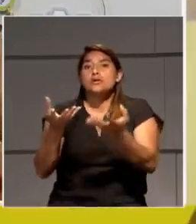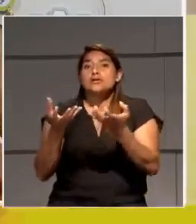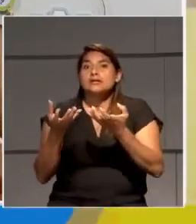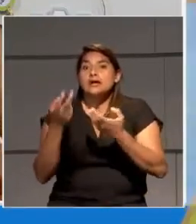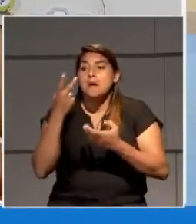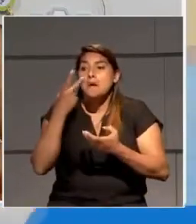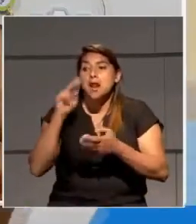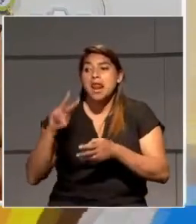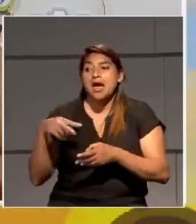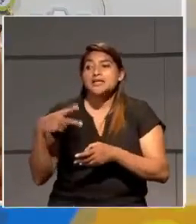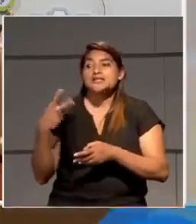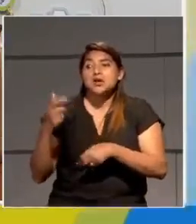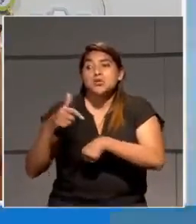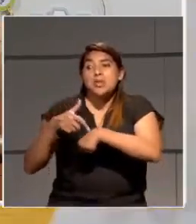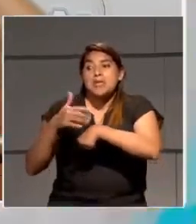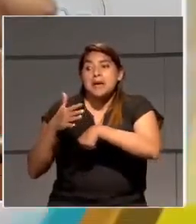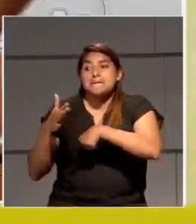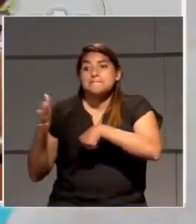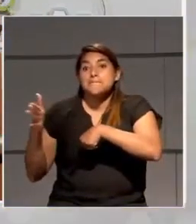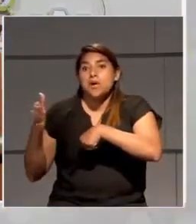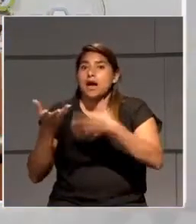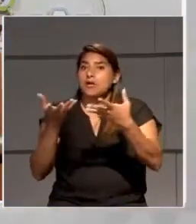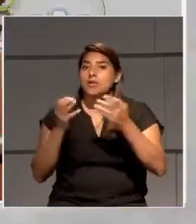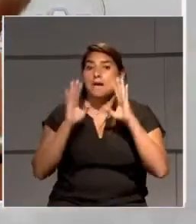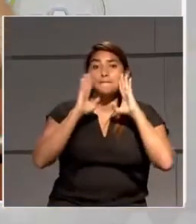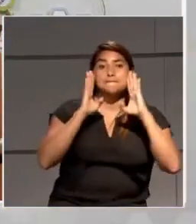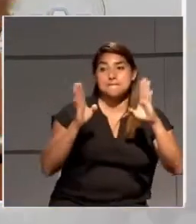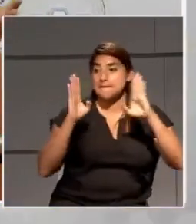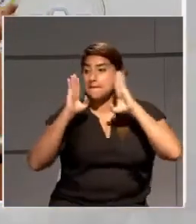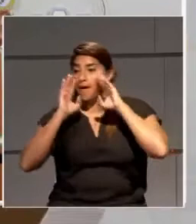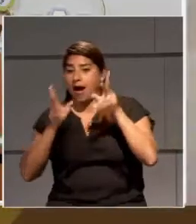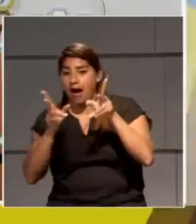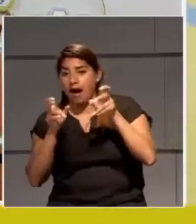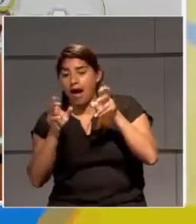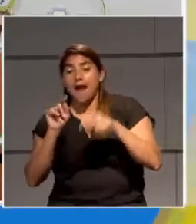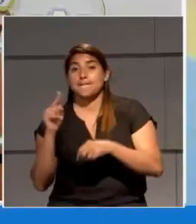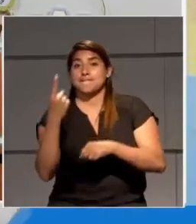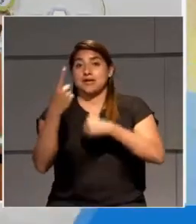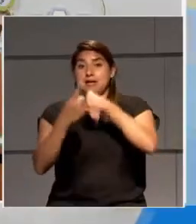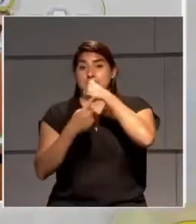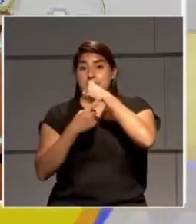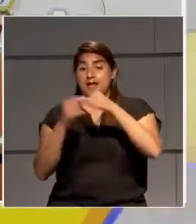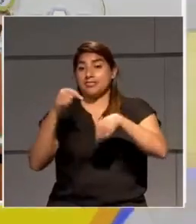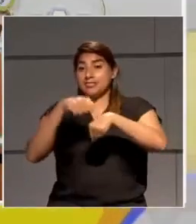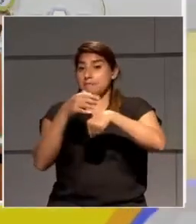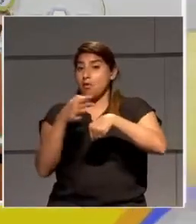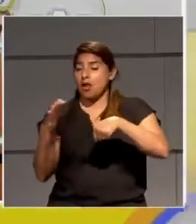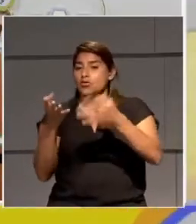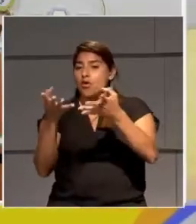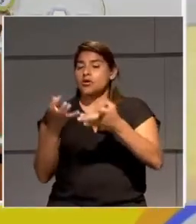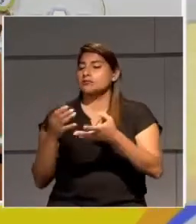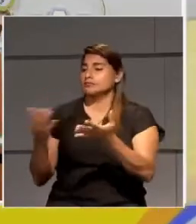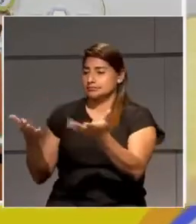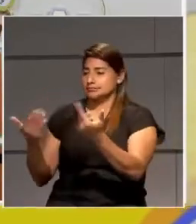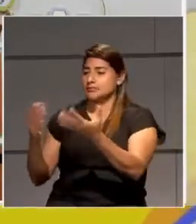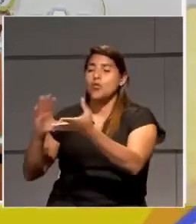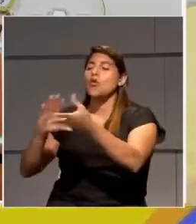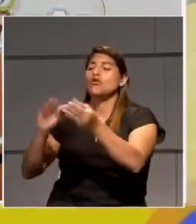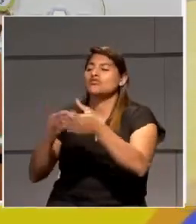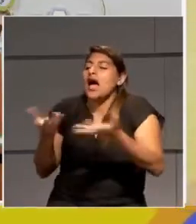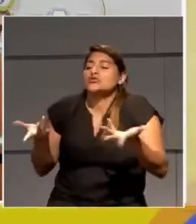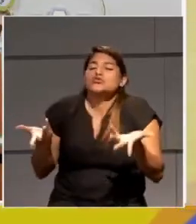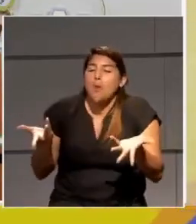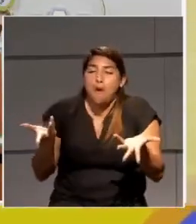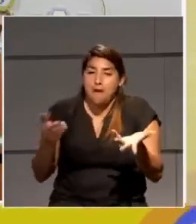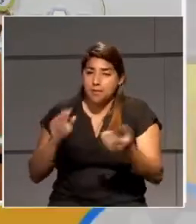y esa no la podemos perder. Pluk, así como estuvimos súper presentes en la primera, yo quería que Pluk nos contara. Pluk,